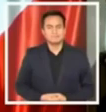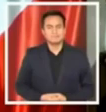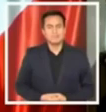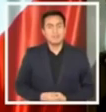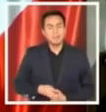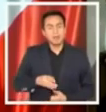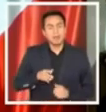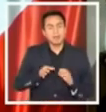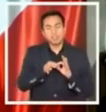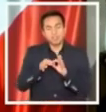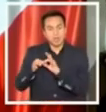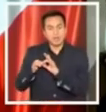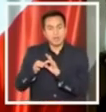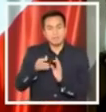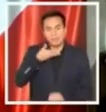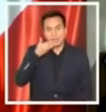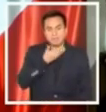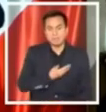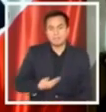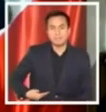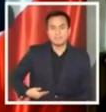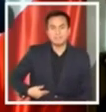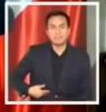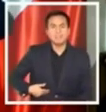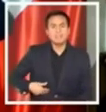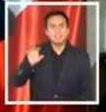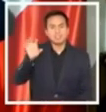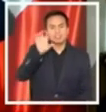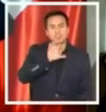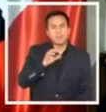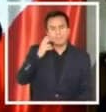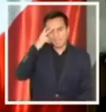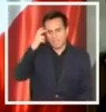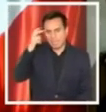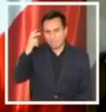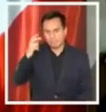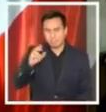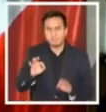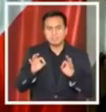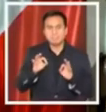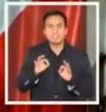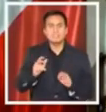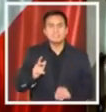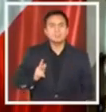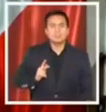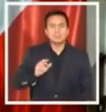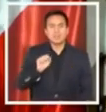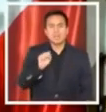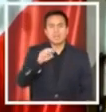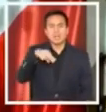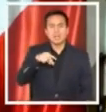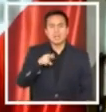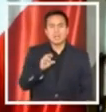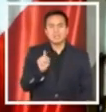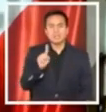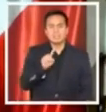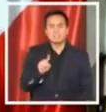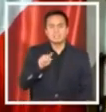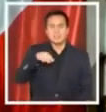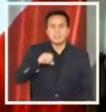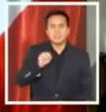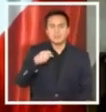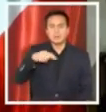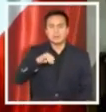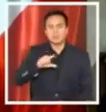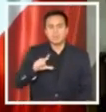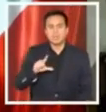A continuar, hace uso de la palabra el presidente de los Estados Unidos mexicanos, excelentísimo señor Andrés Manuel López Obrador.